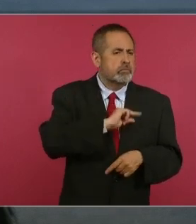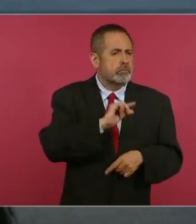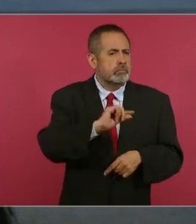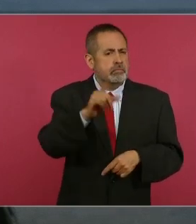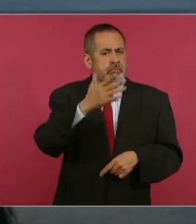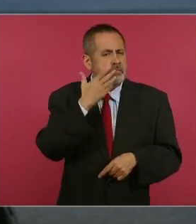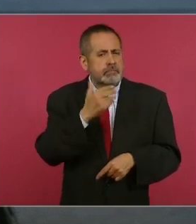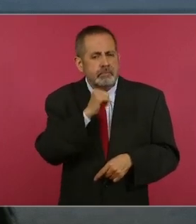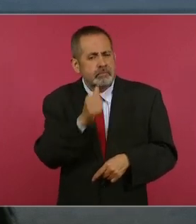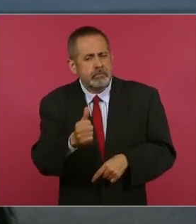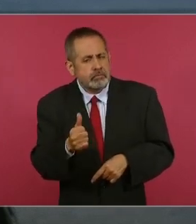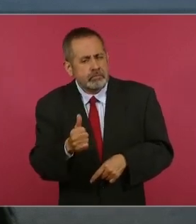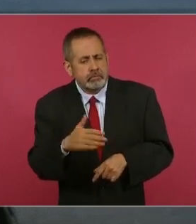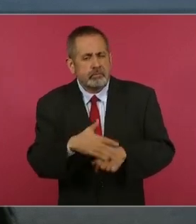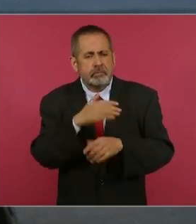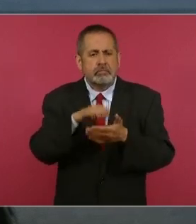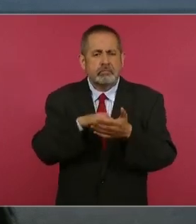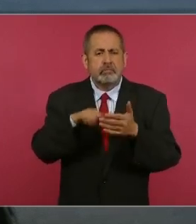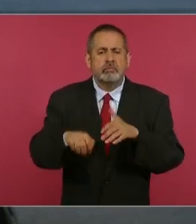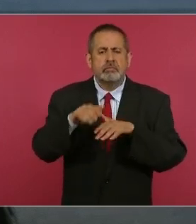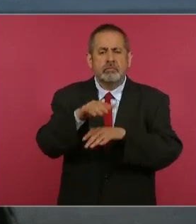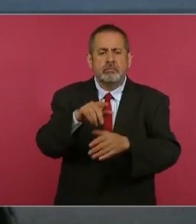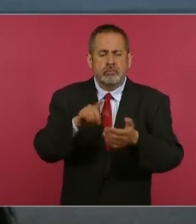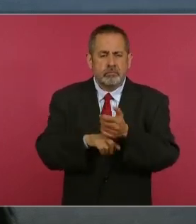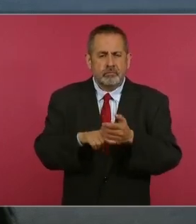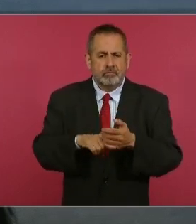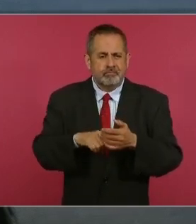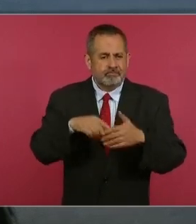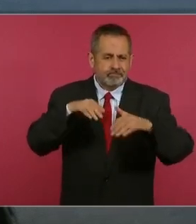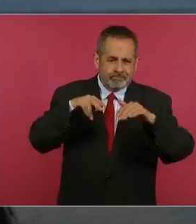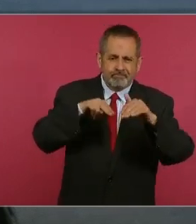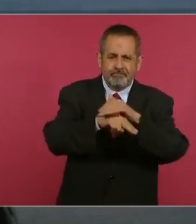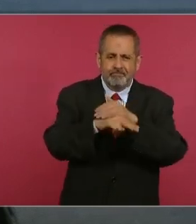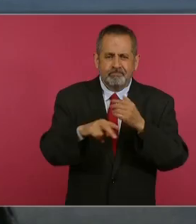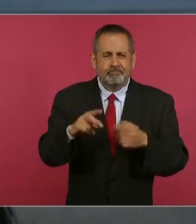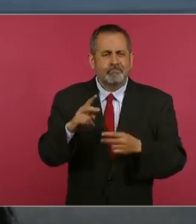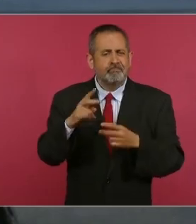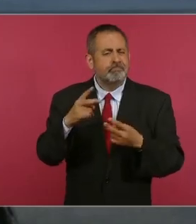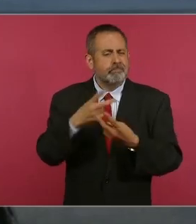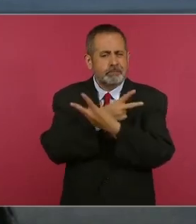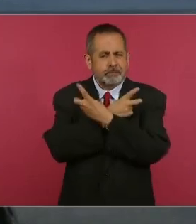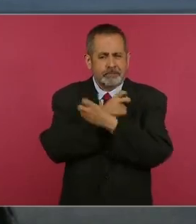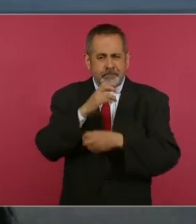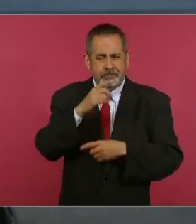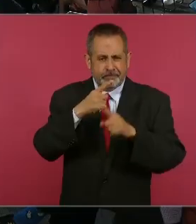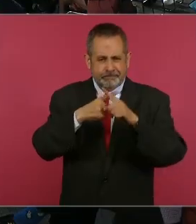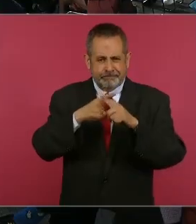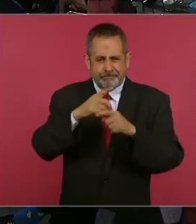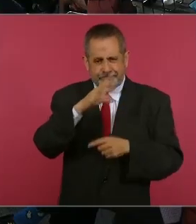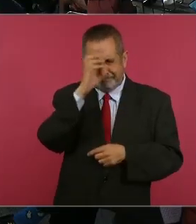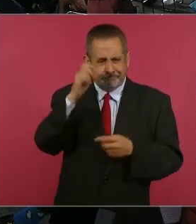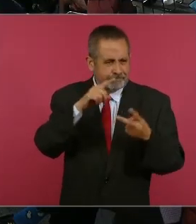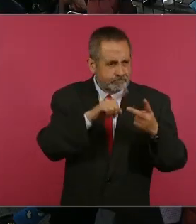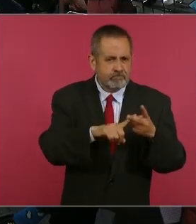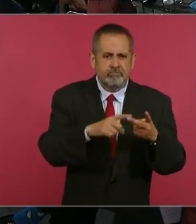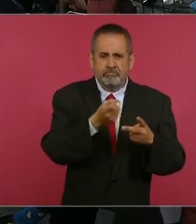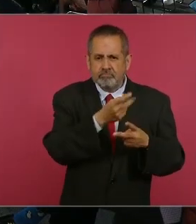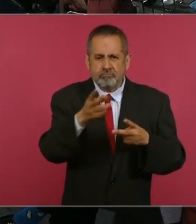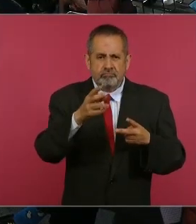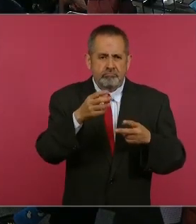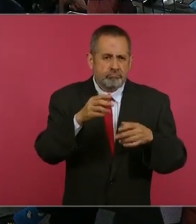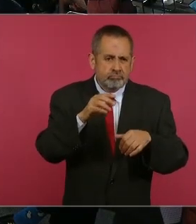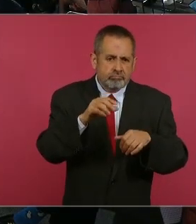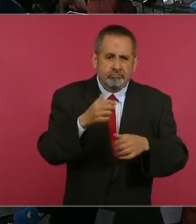este caso, por ejemplo, con el asunto de los radiólogos, laboratoristas, quienes también estuvieron, bueno, pues en la primera línea en